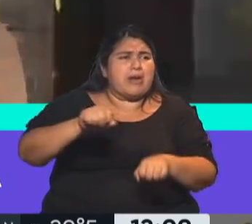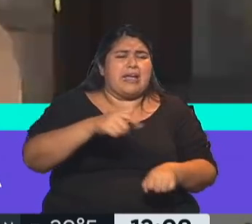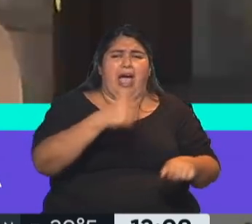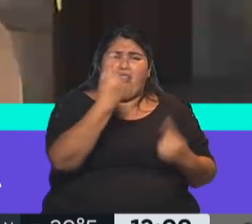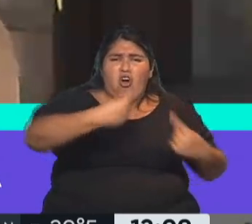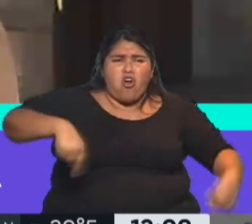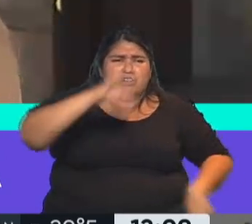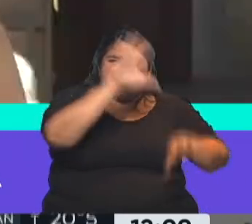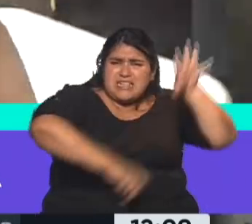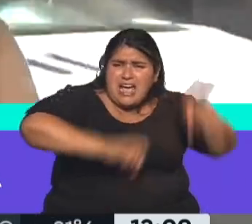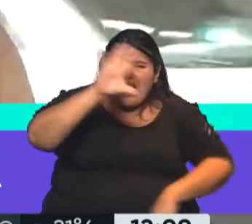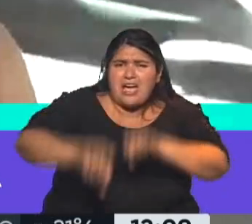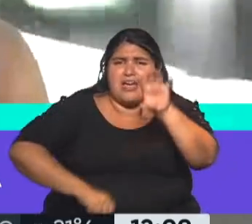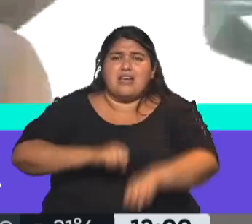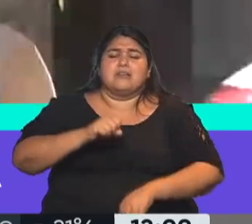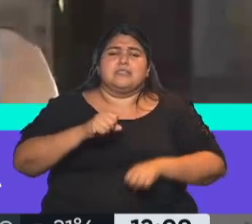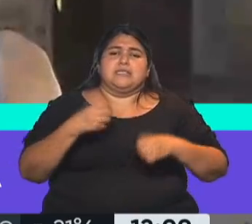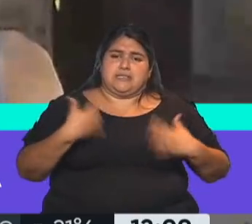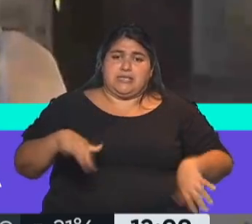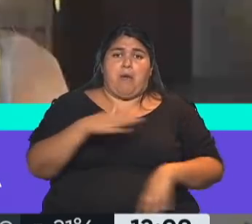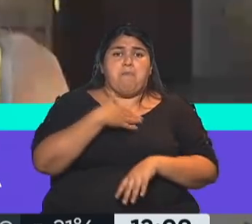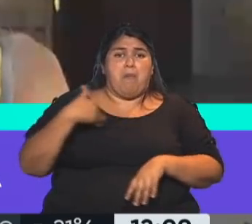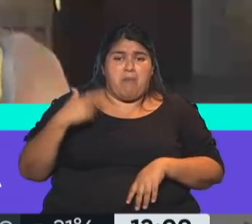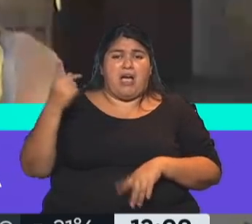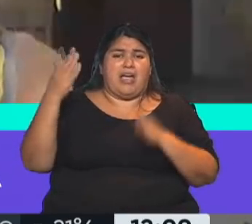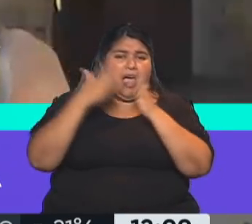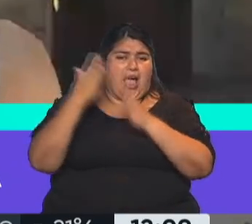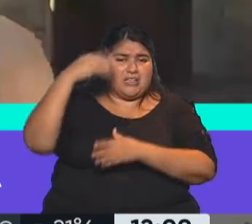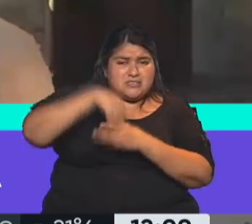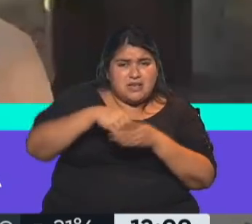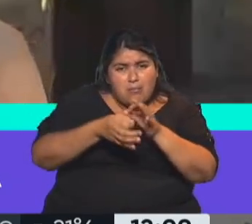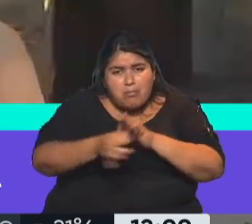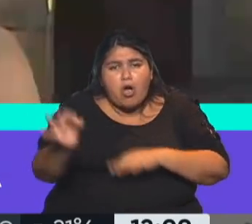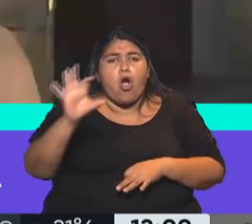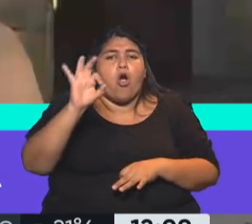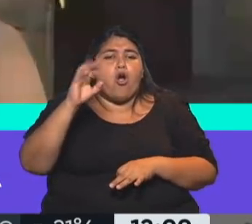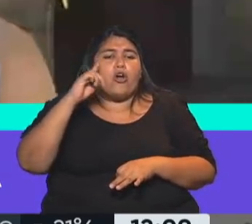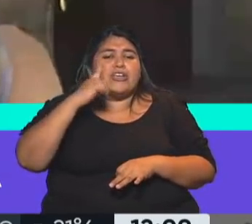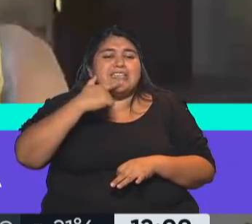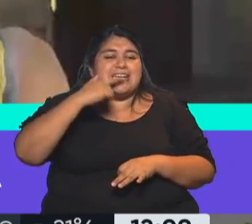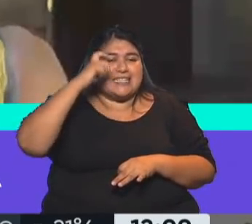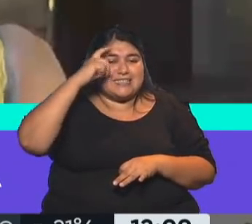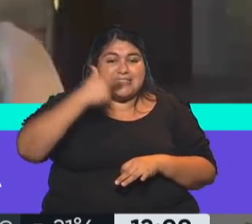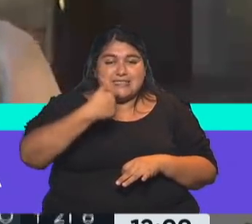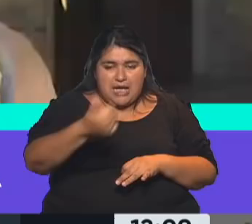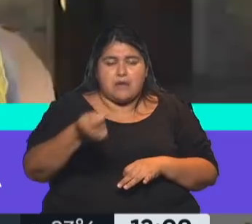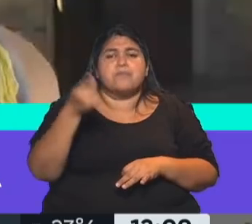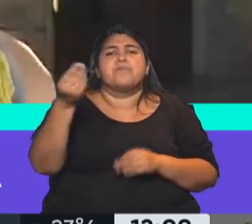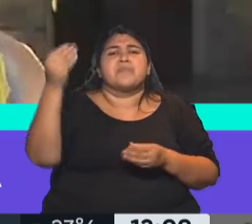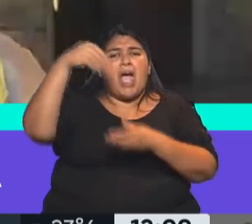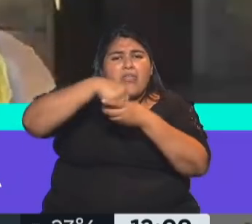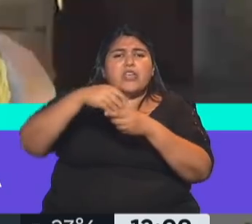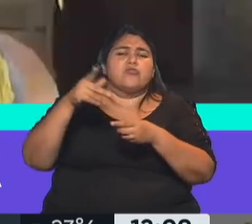están empezando a faltar provisiones. A todo eso mi madre está en Odessa, es una ciudad porteña, es una ciudad puerto que tiene muchos